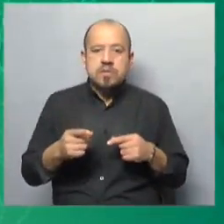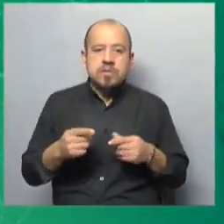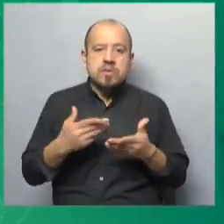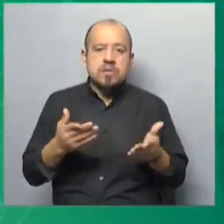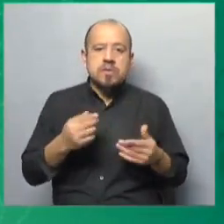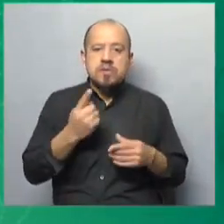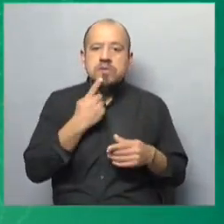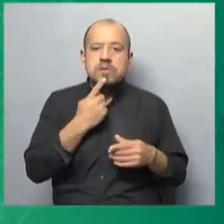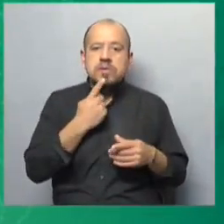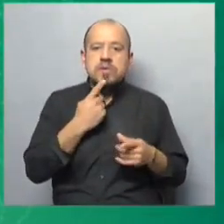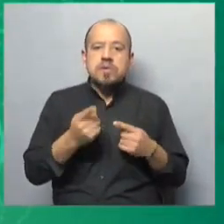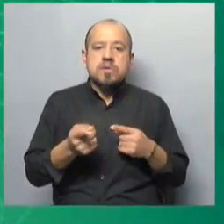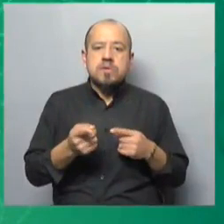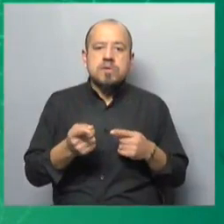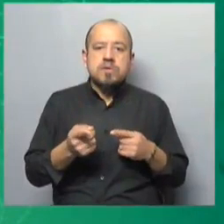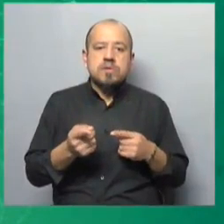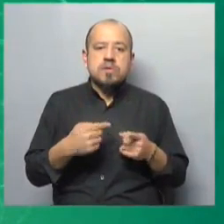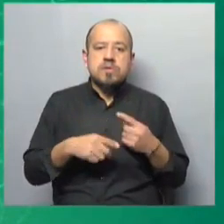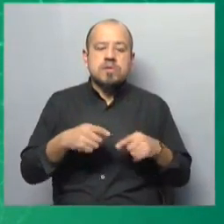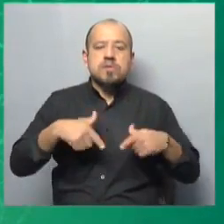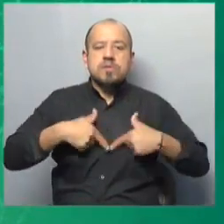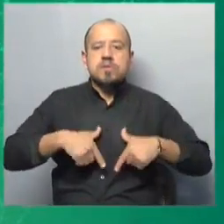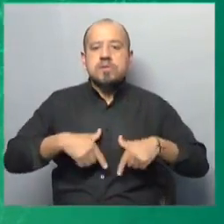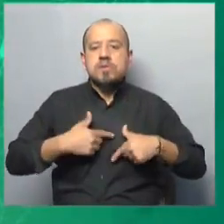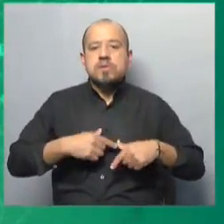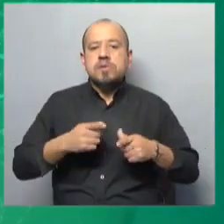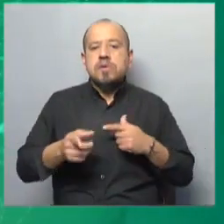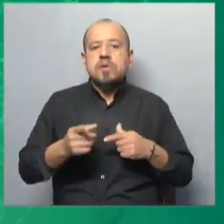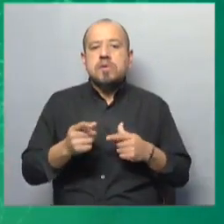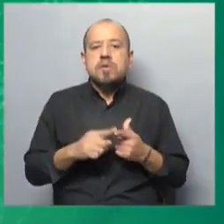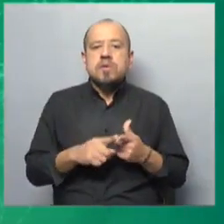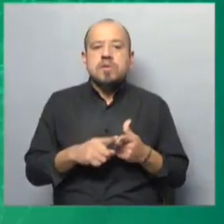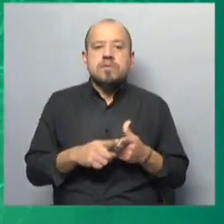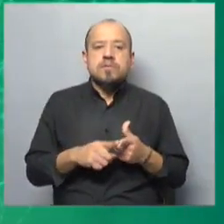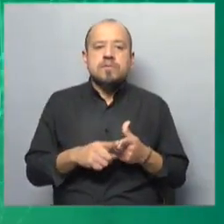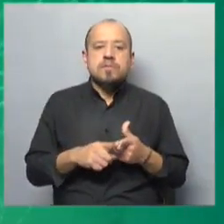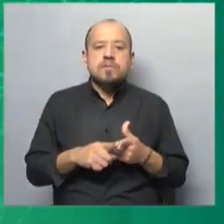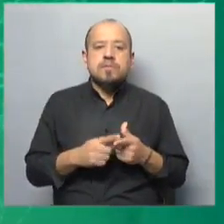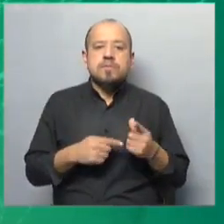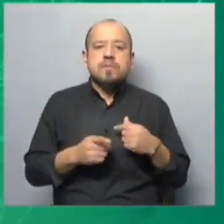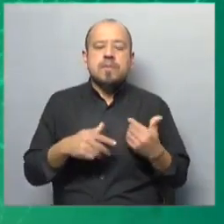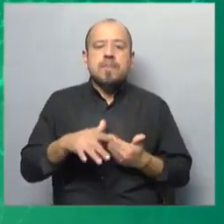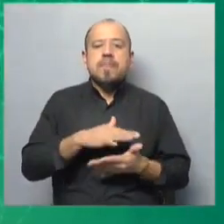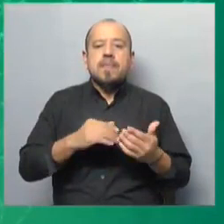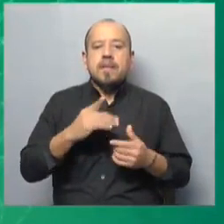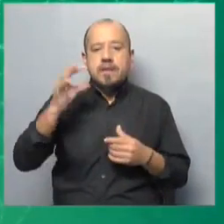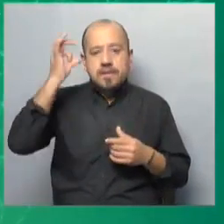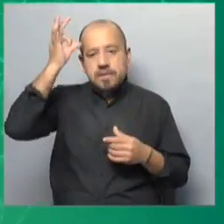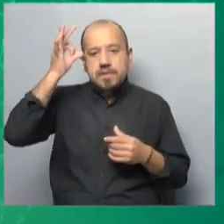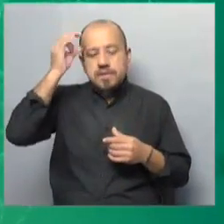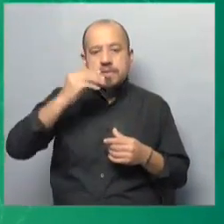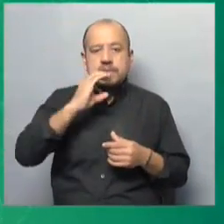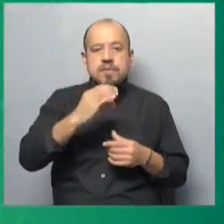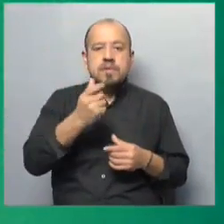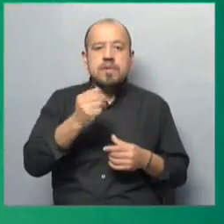políticos, cuestionó lo que es la actuación del Ministerio del Interior en relación a la situación del senador Charles